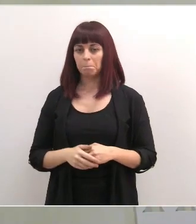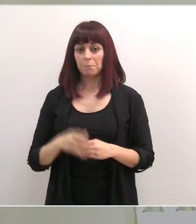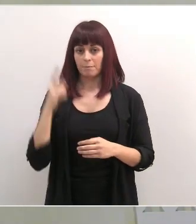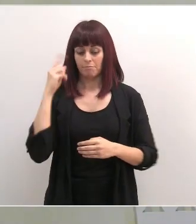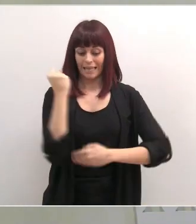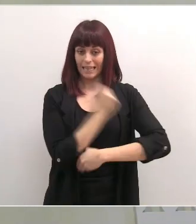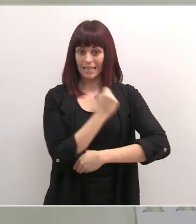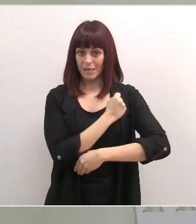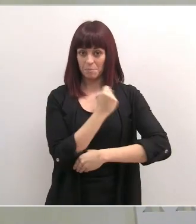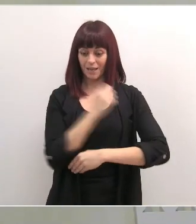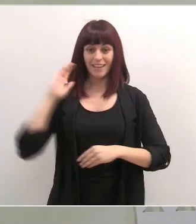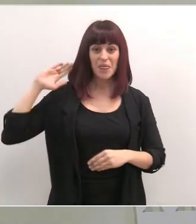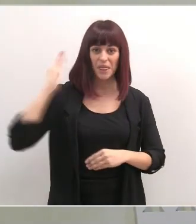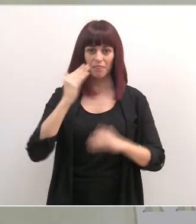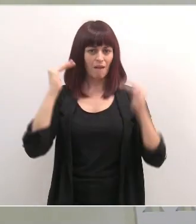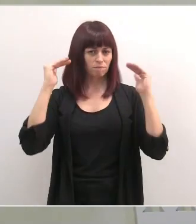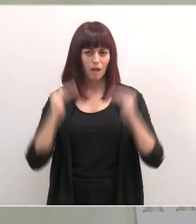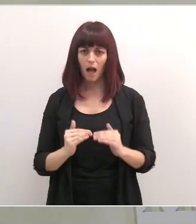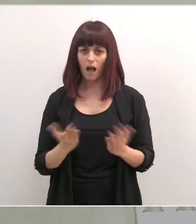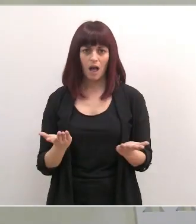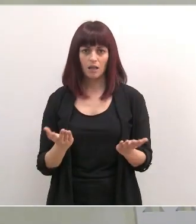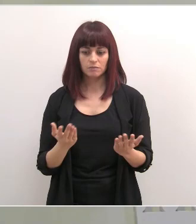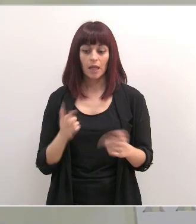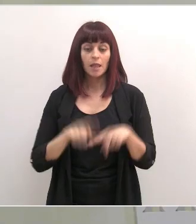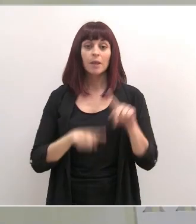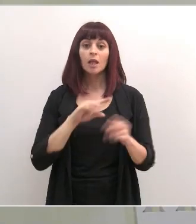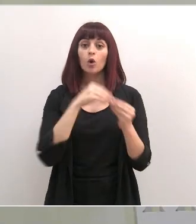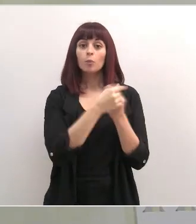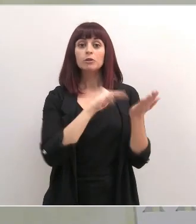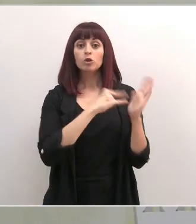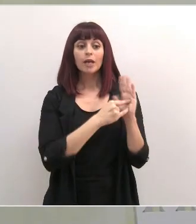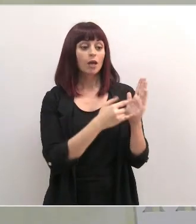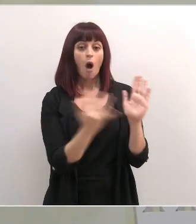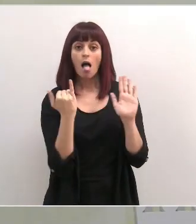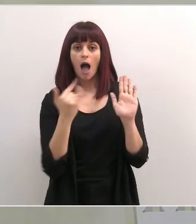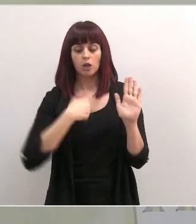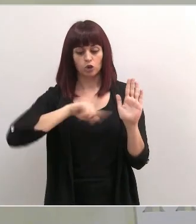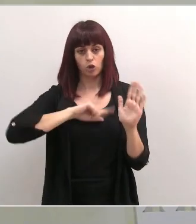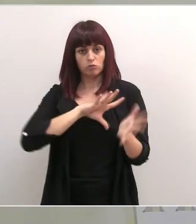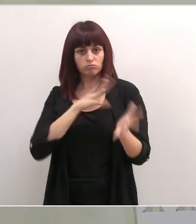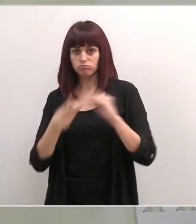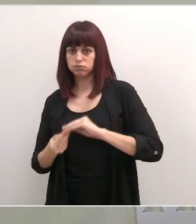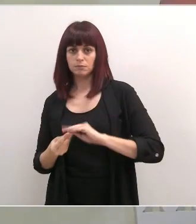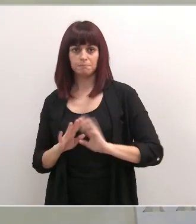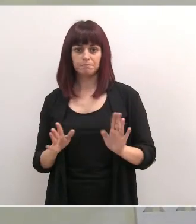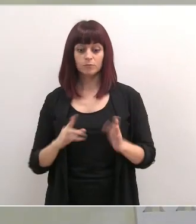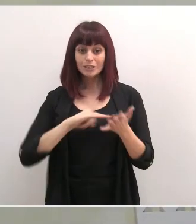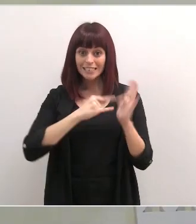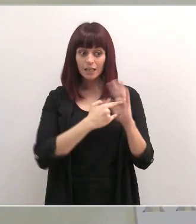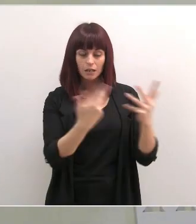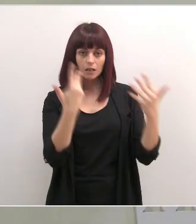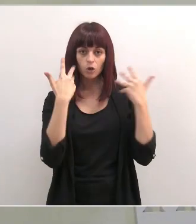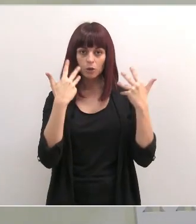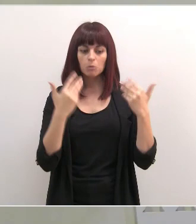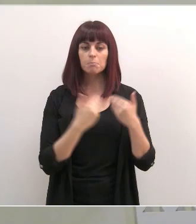más bajas de España y actuamos según el documento que teníamos técnico. Entonces, en ese momento, técnicamente se recomendó que se